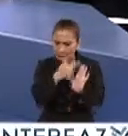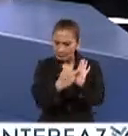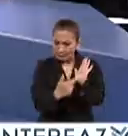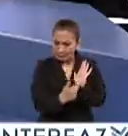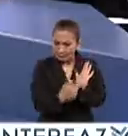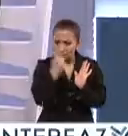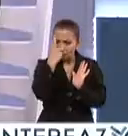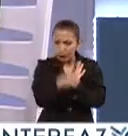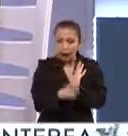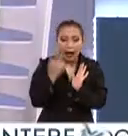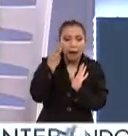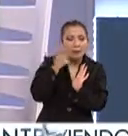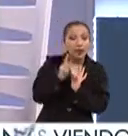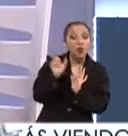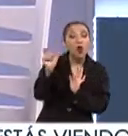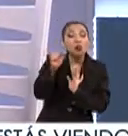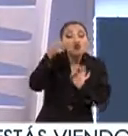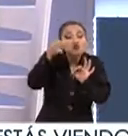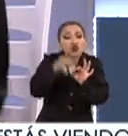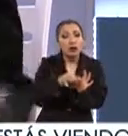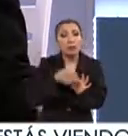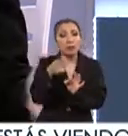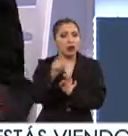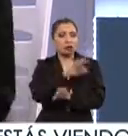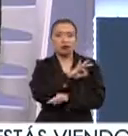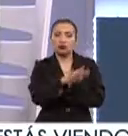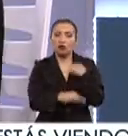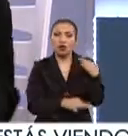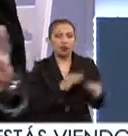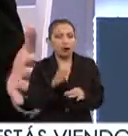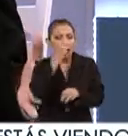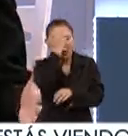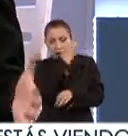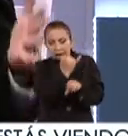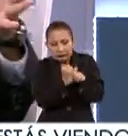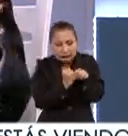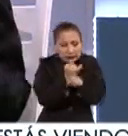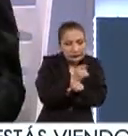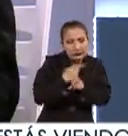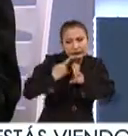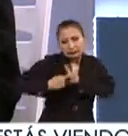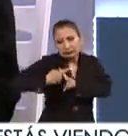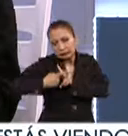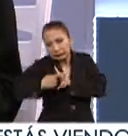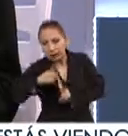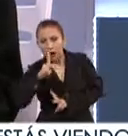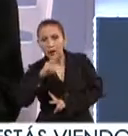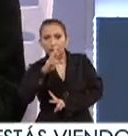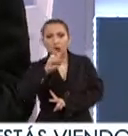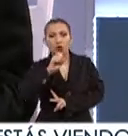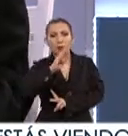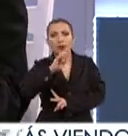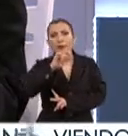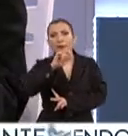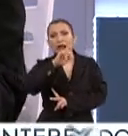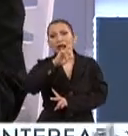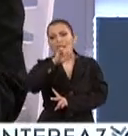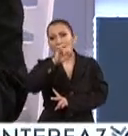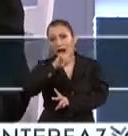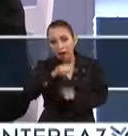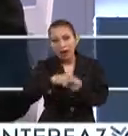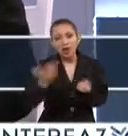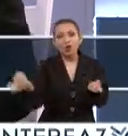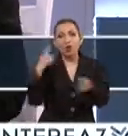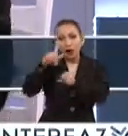poder predecirlos. Y ha habido de todo tipo de análisis, desde probabilísticos hasta relacionados